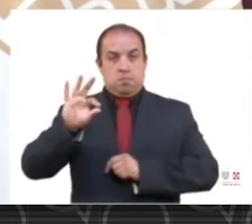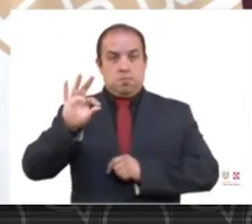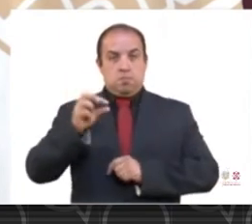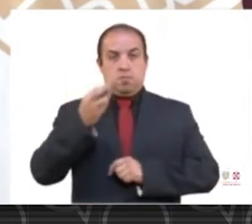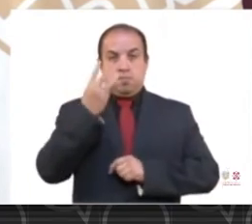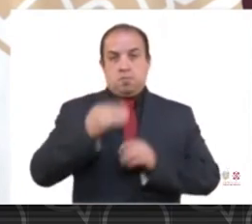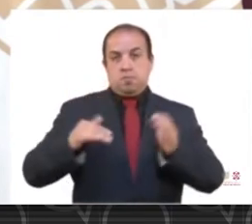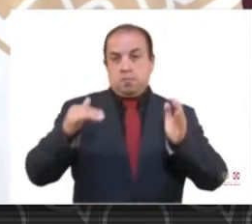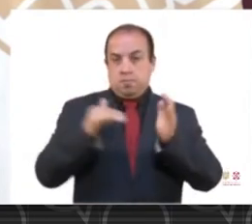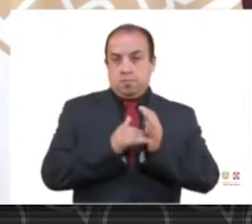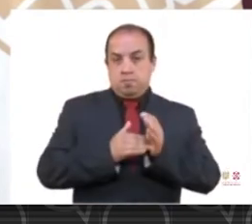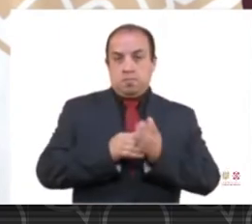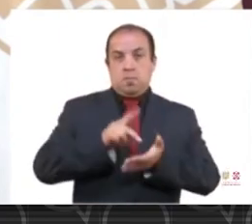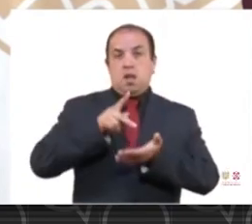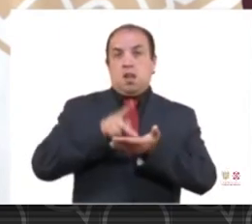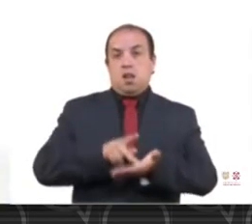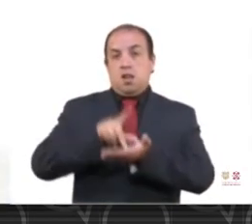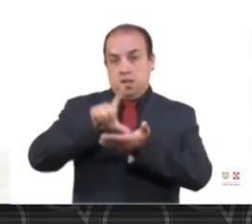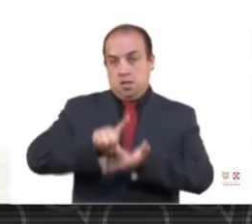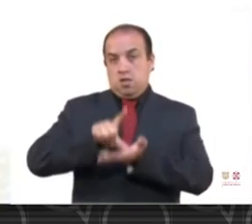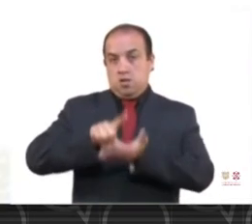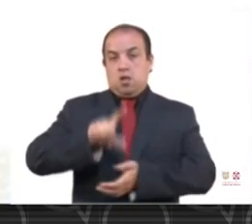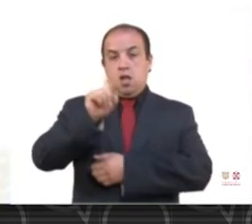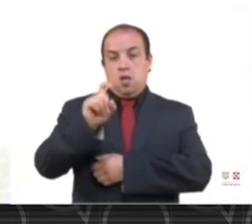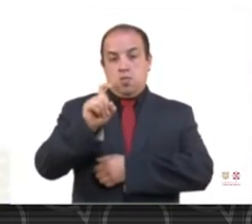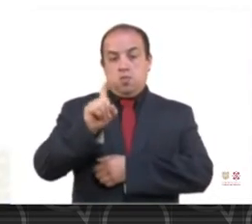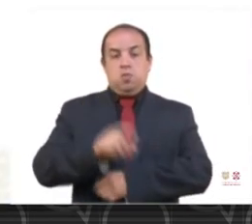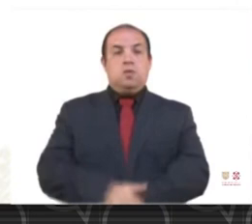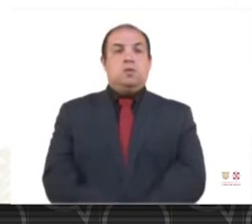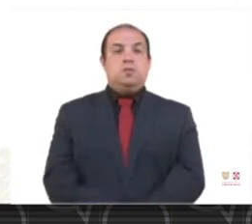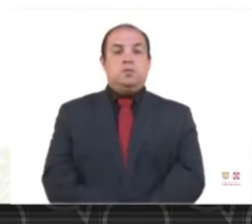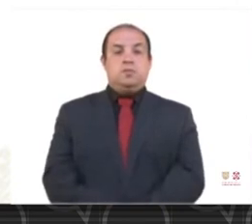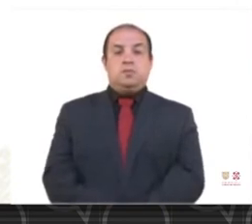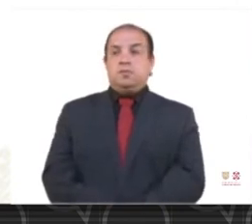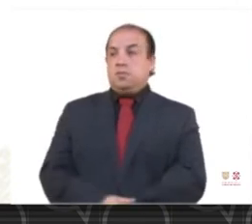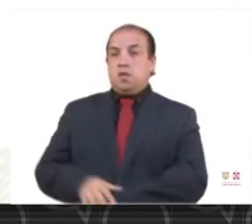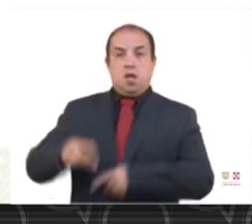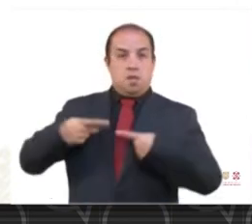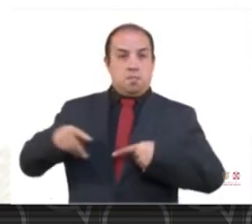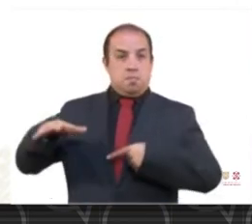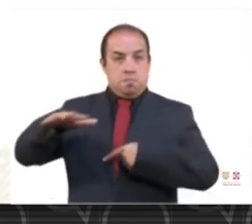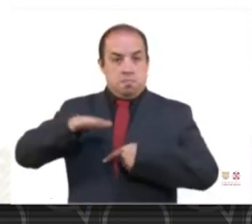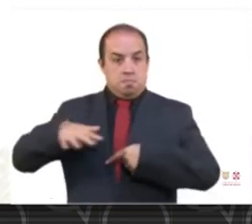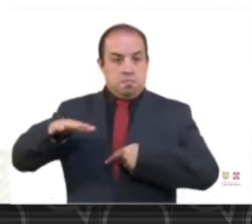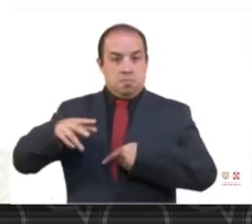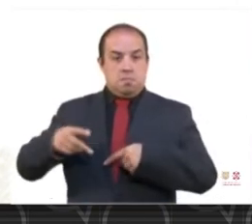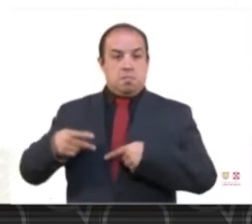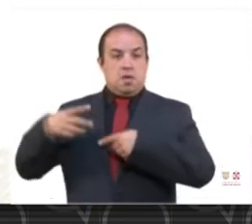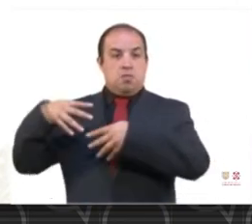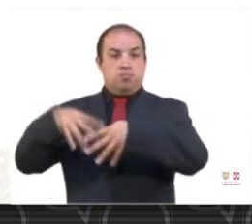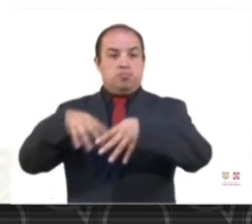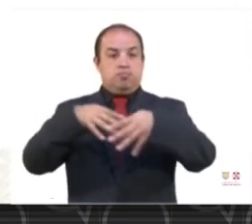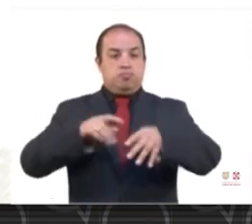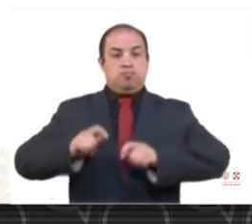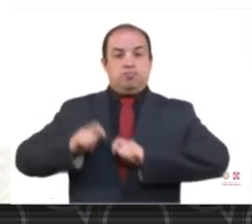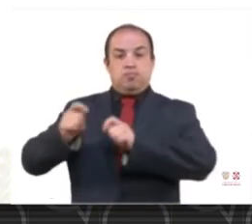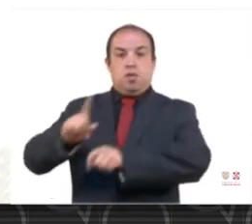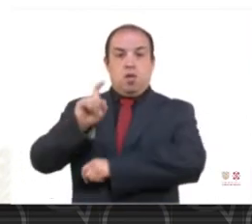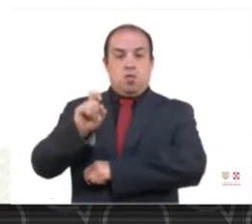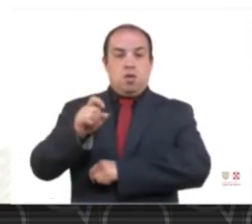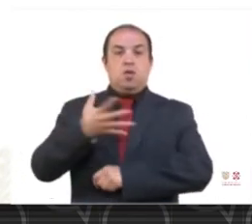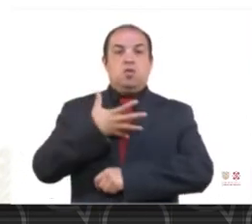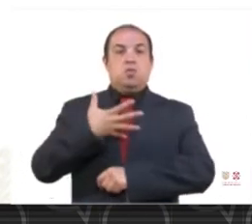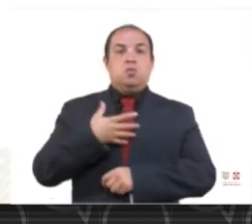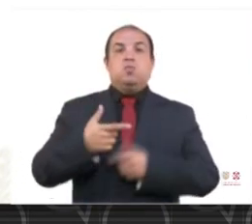243 mil litros de agua a los peregrinos y tuvimos un estado